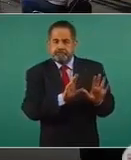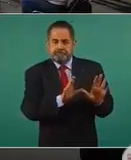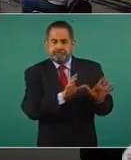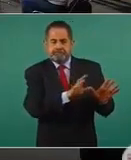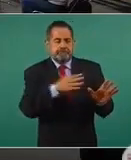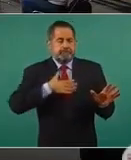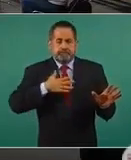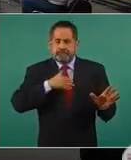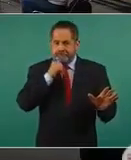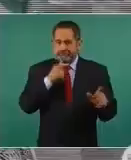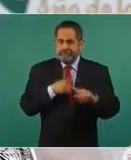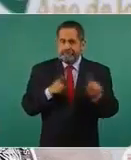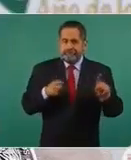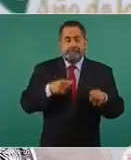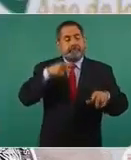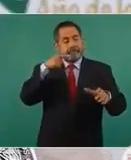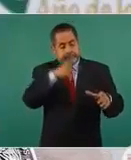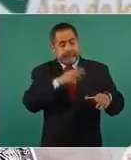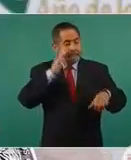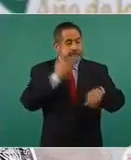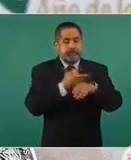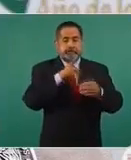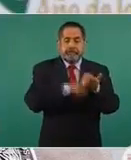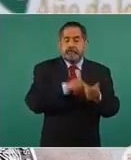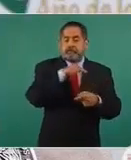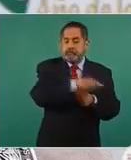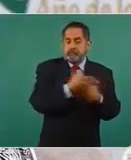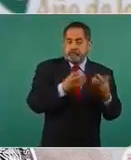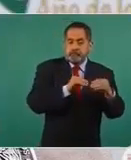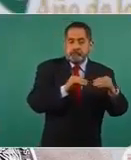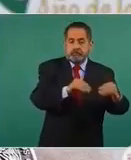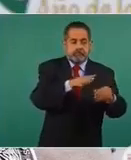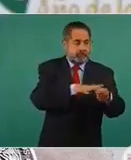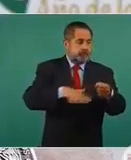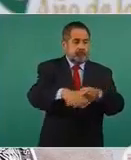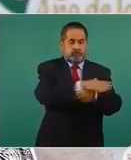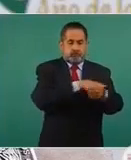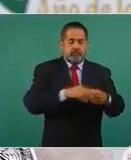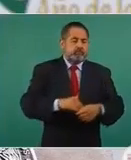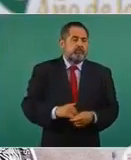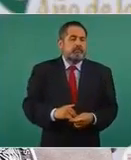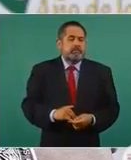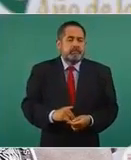operativa que se responsabilizaba de esa área,